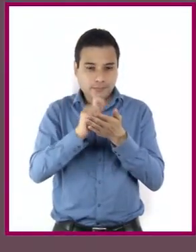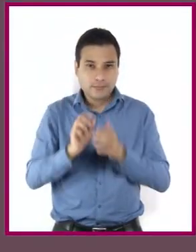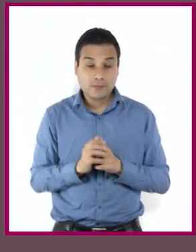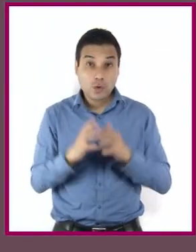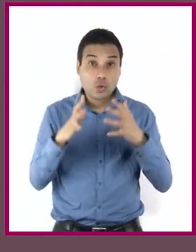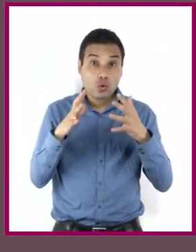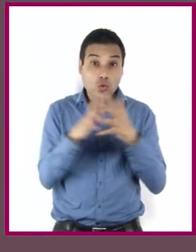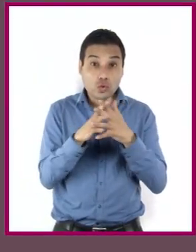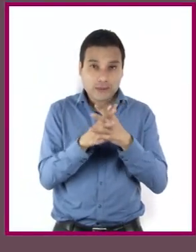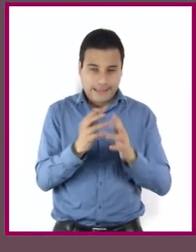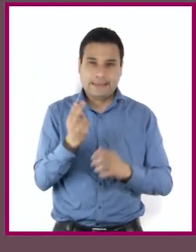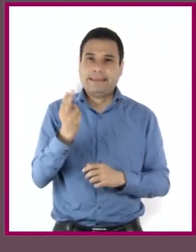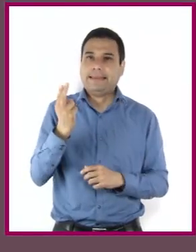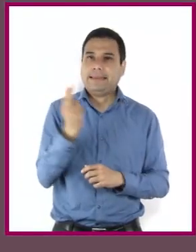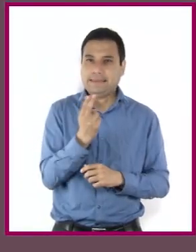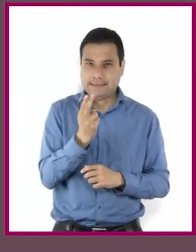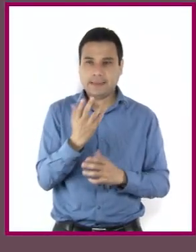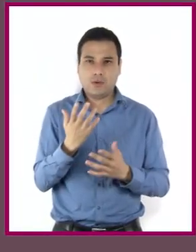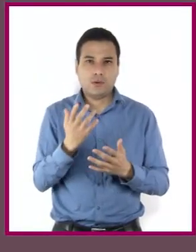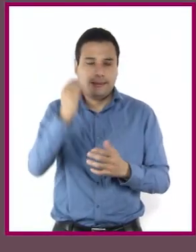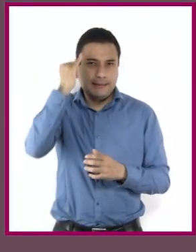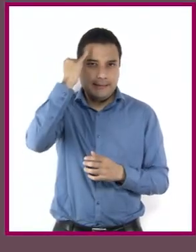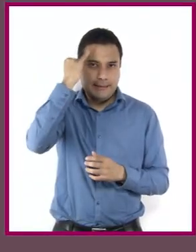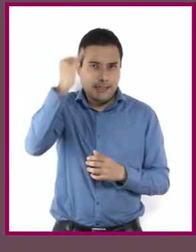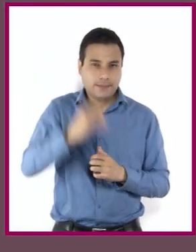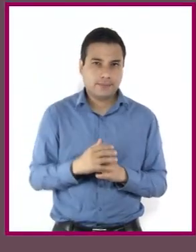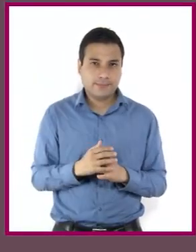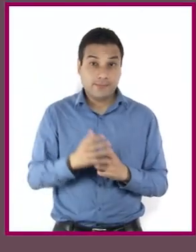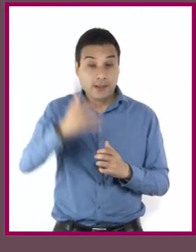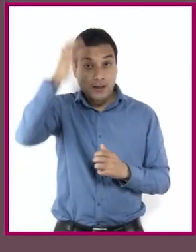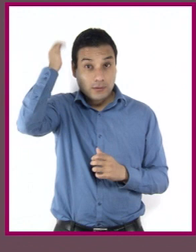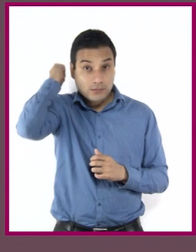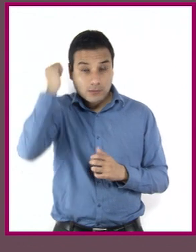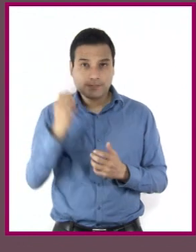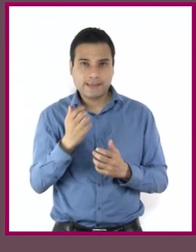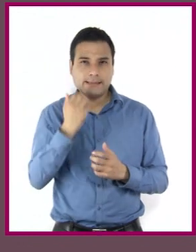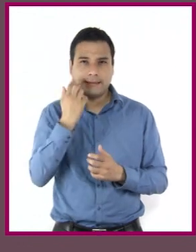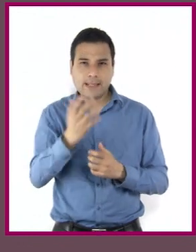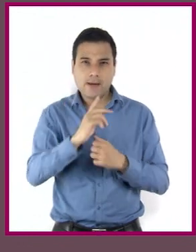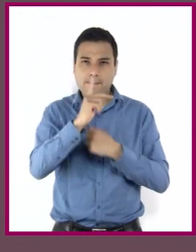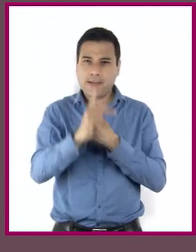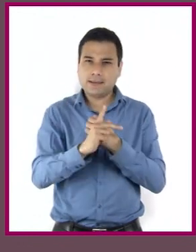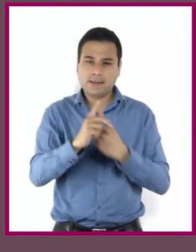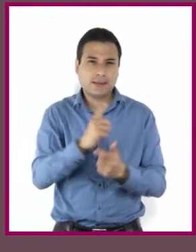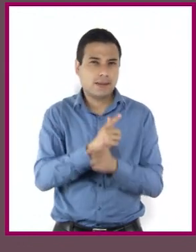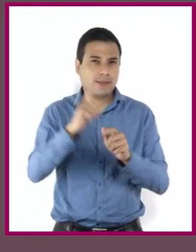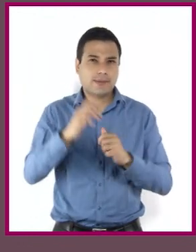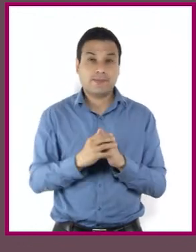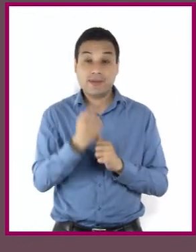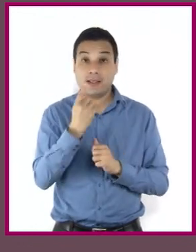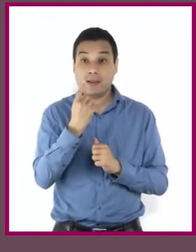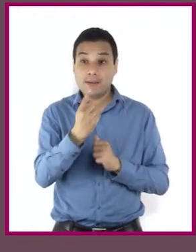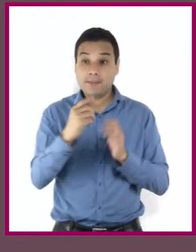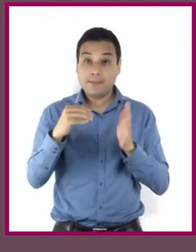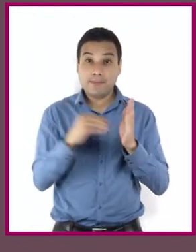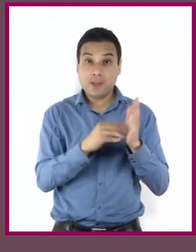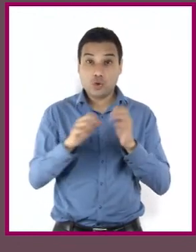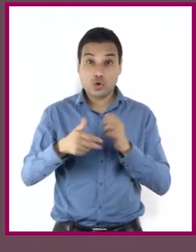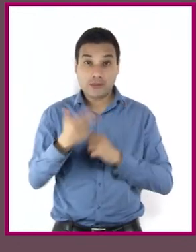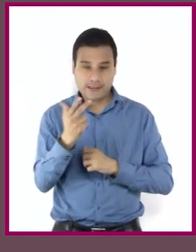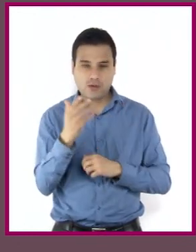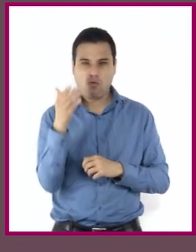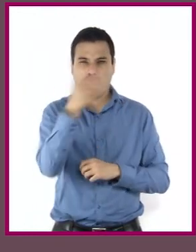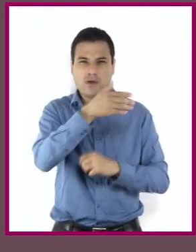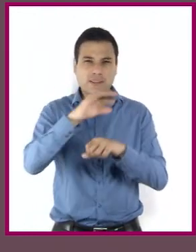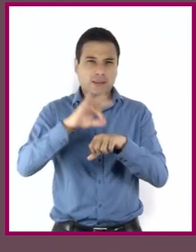Por ello, Morelos planteaba la formación de una nación libre y soberana. Así, convocó en 1813 a un congreso en